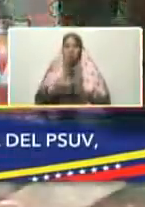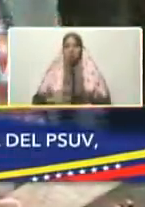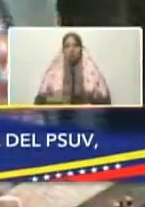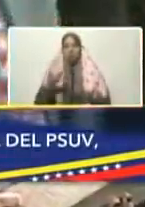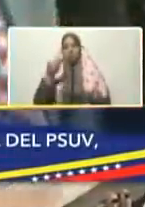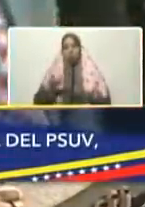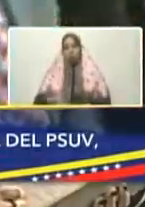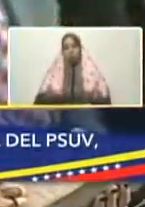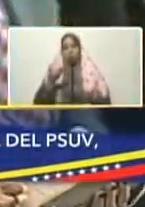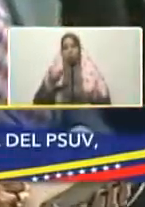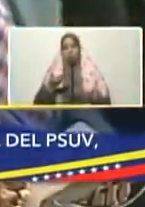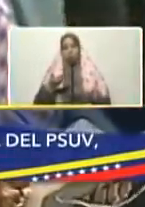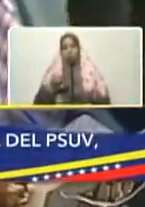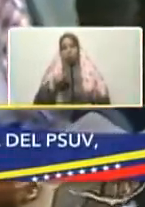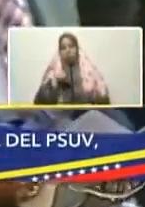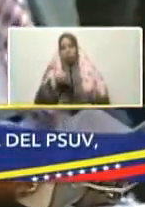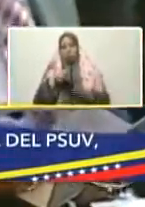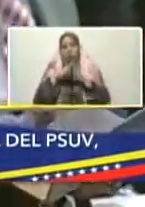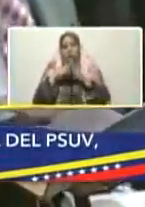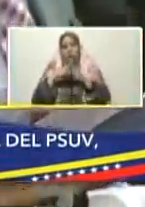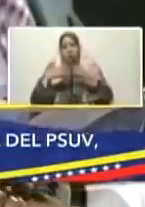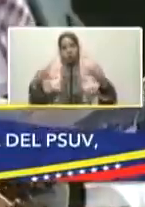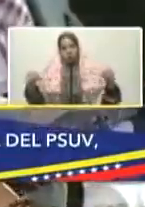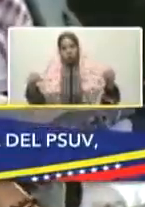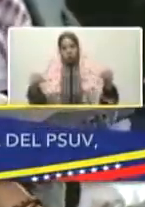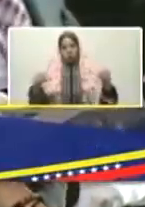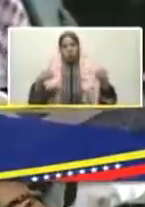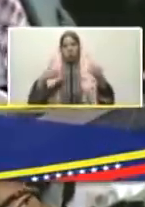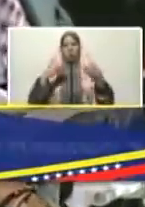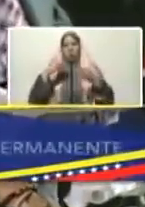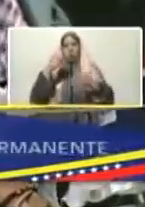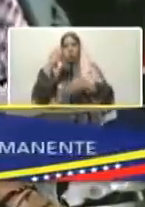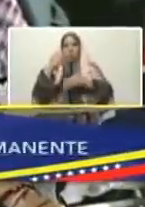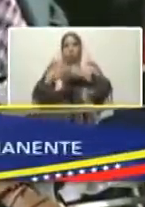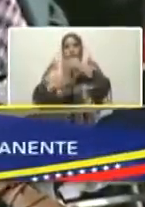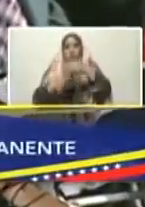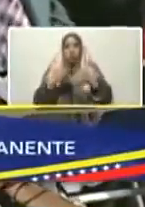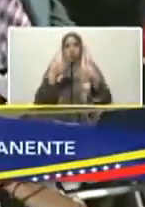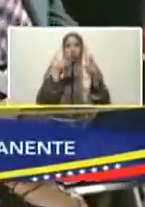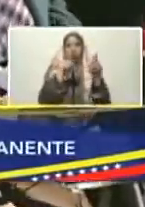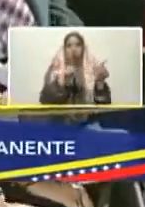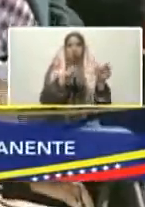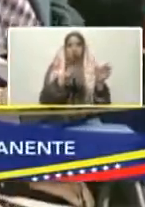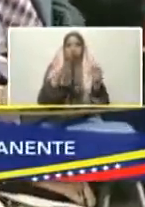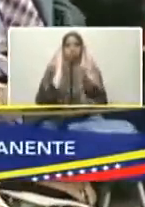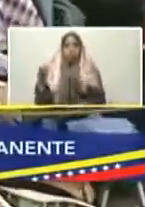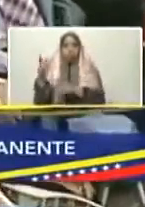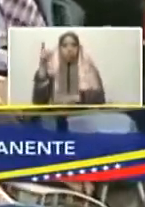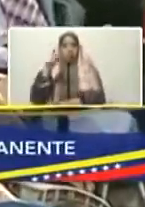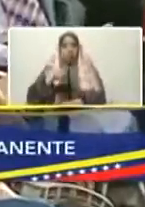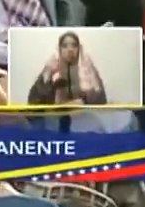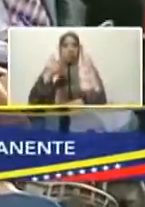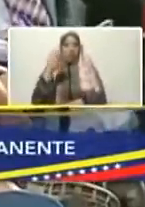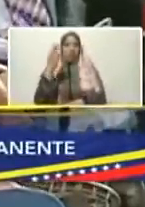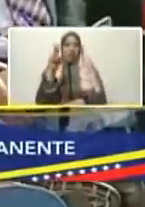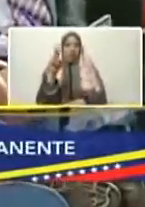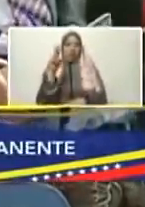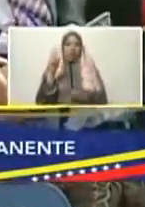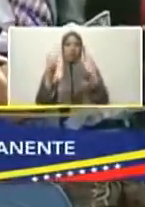muchachos es vital en todas las etapas revolucionarse renovarse cambiar